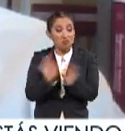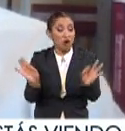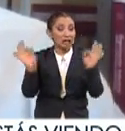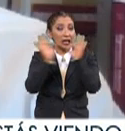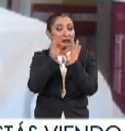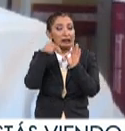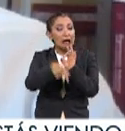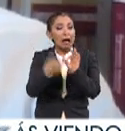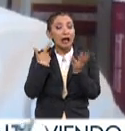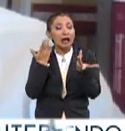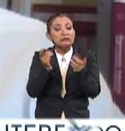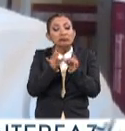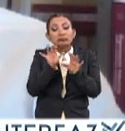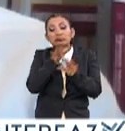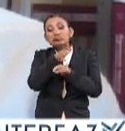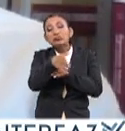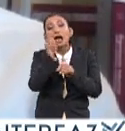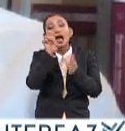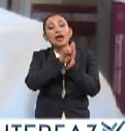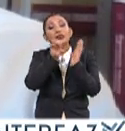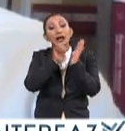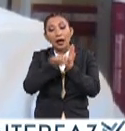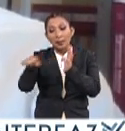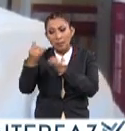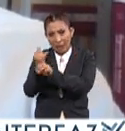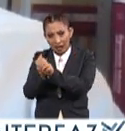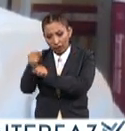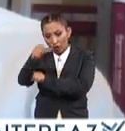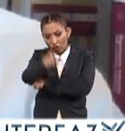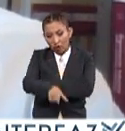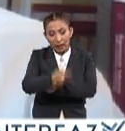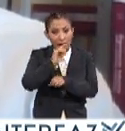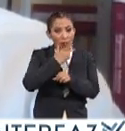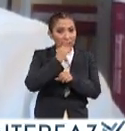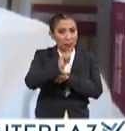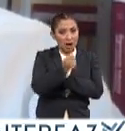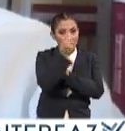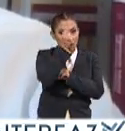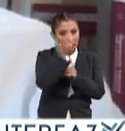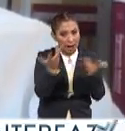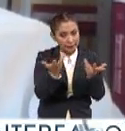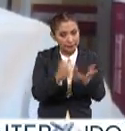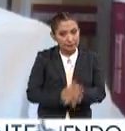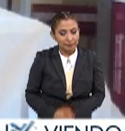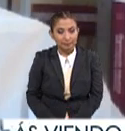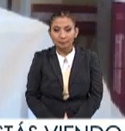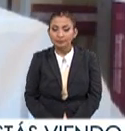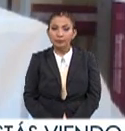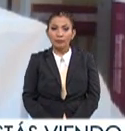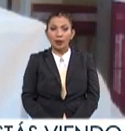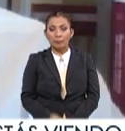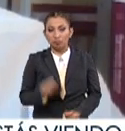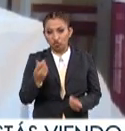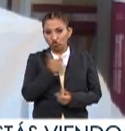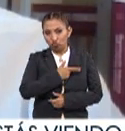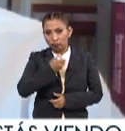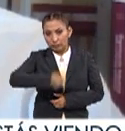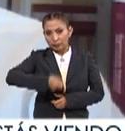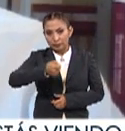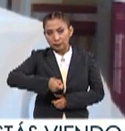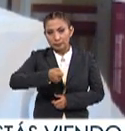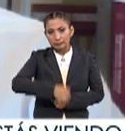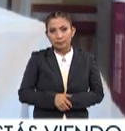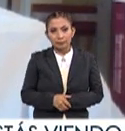importante lo que manejas, las implicaciones éticas tanto del investigador como del tecnólogo. Me da mucho gusto